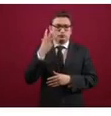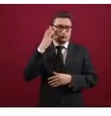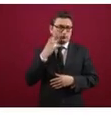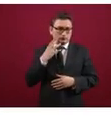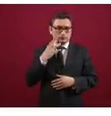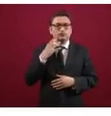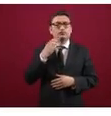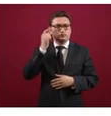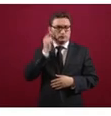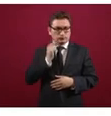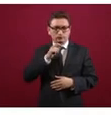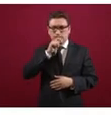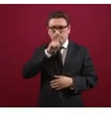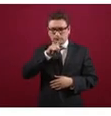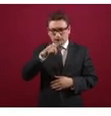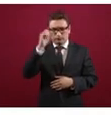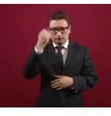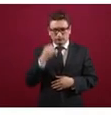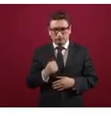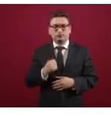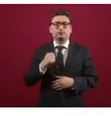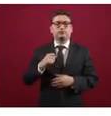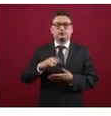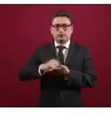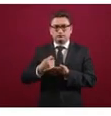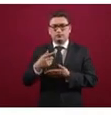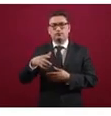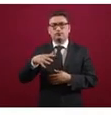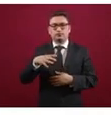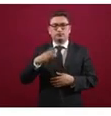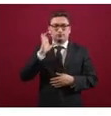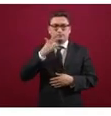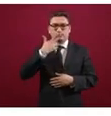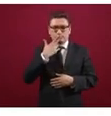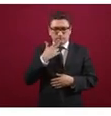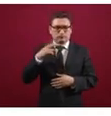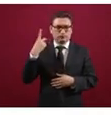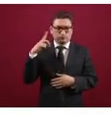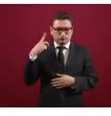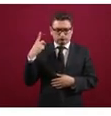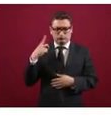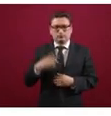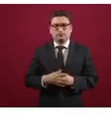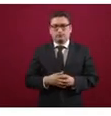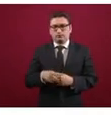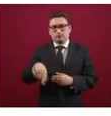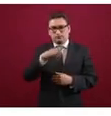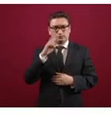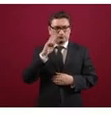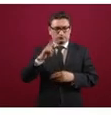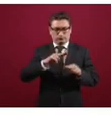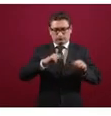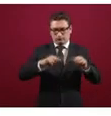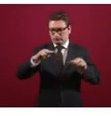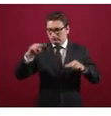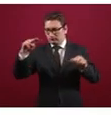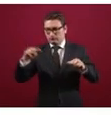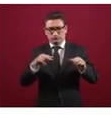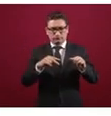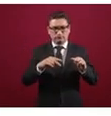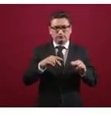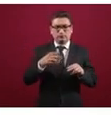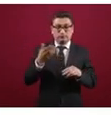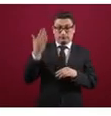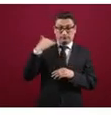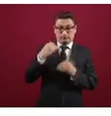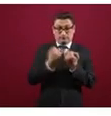jalisco sinaloa tamaulipas chihuahua y durango ustedes van a ver en tanto en la gráfica anterior como en esta al